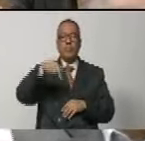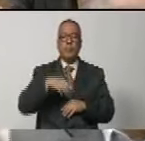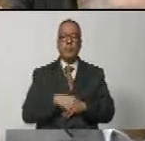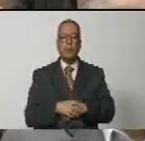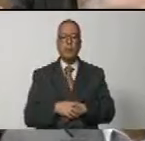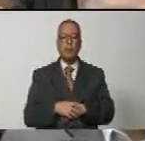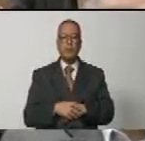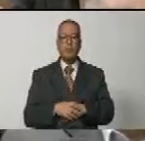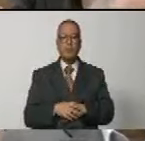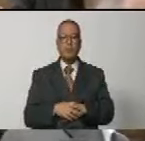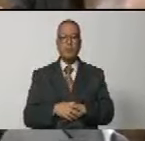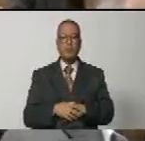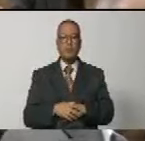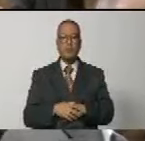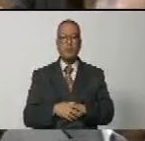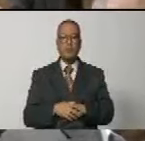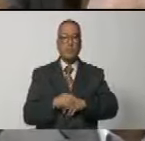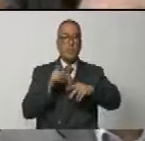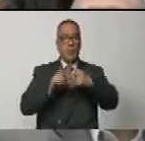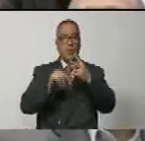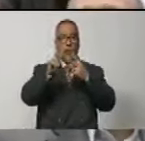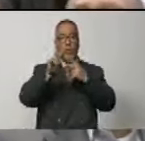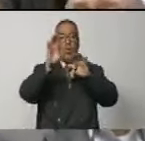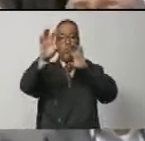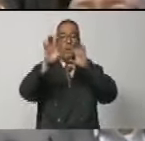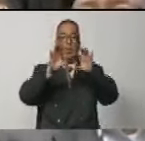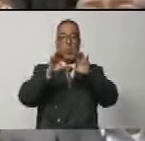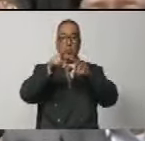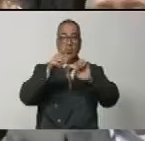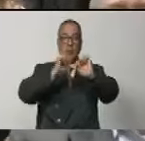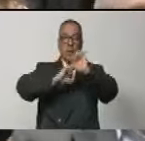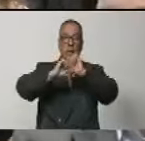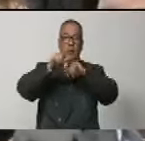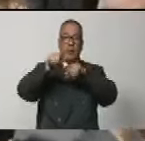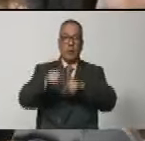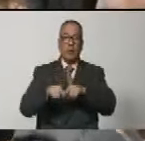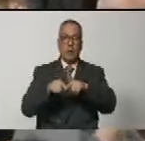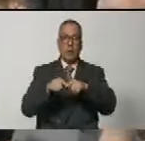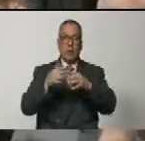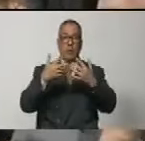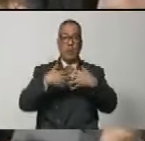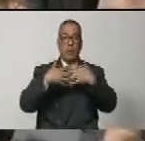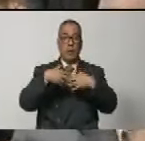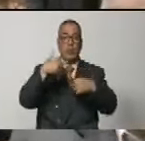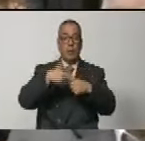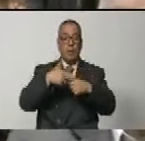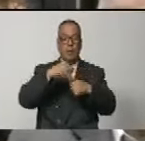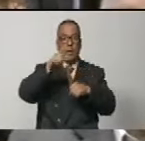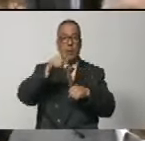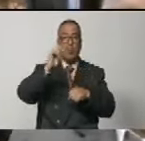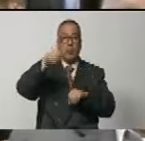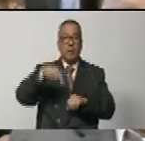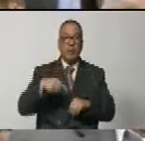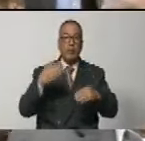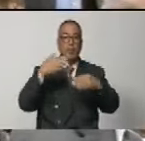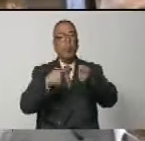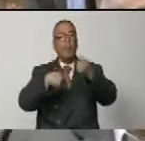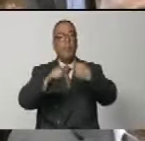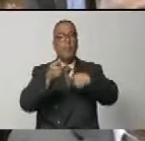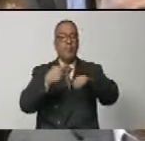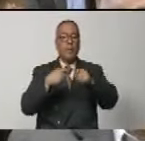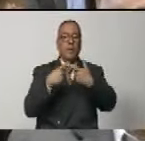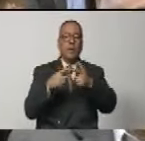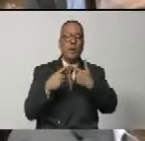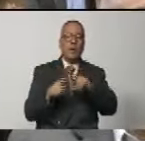Además de que ambos países son defensores de la industria petrolera y por supuesto también miembros de